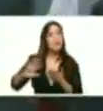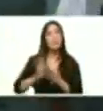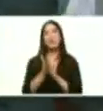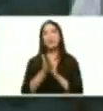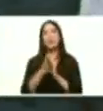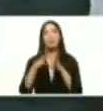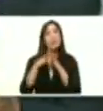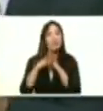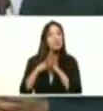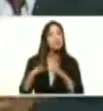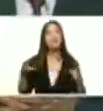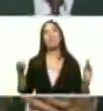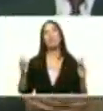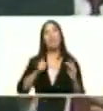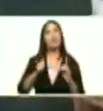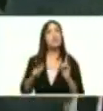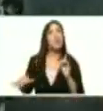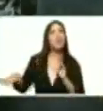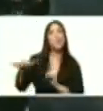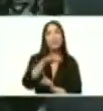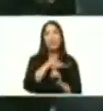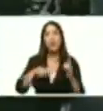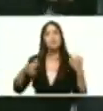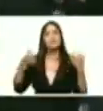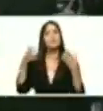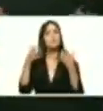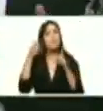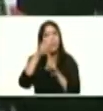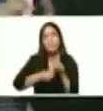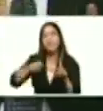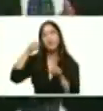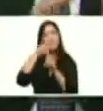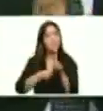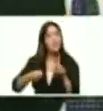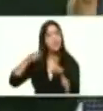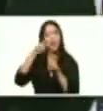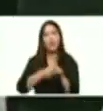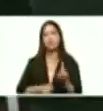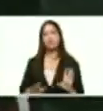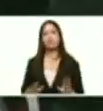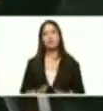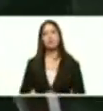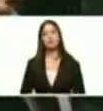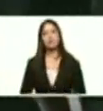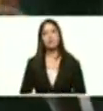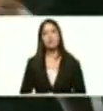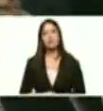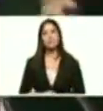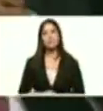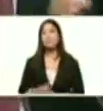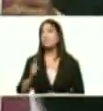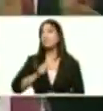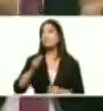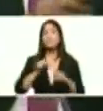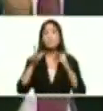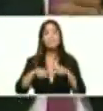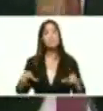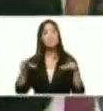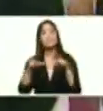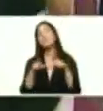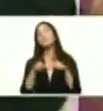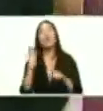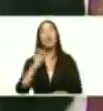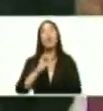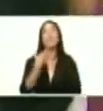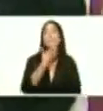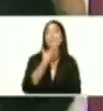En todos los escenarios vamos a combatir. Vamos a luchar. En el mejor o